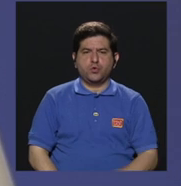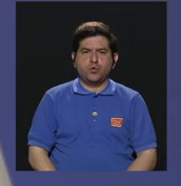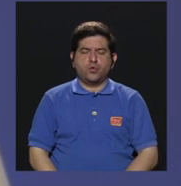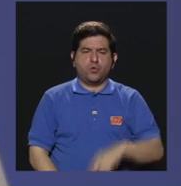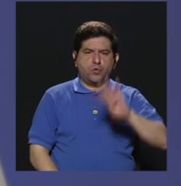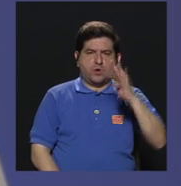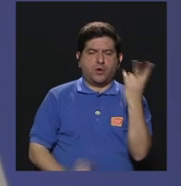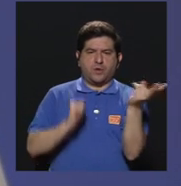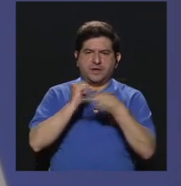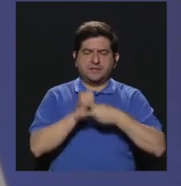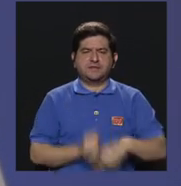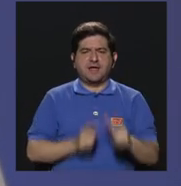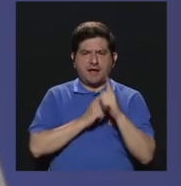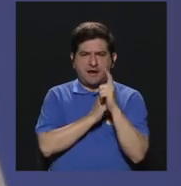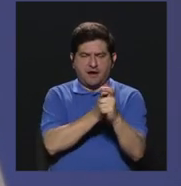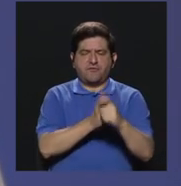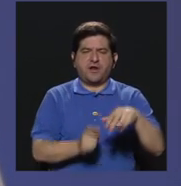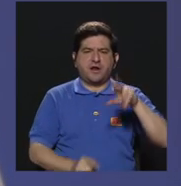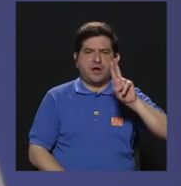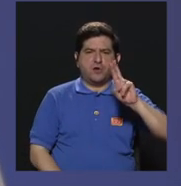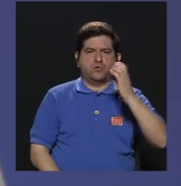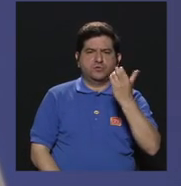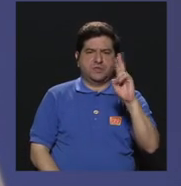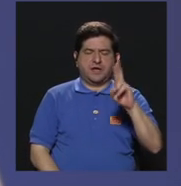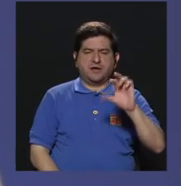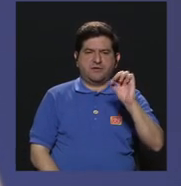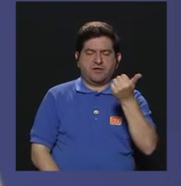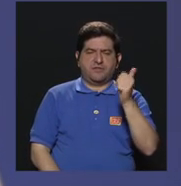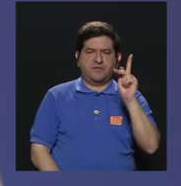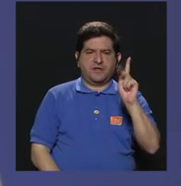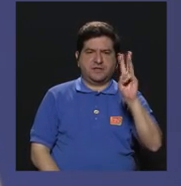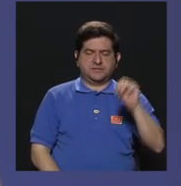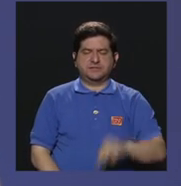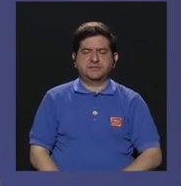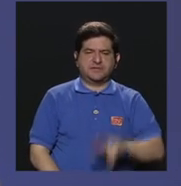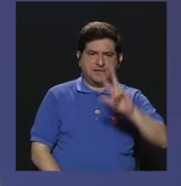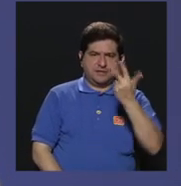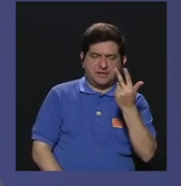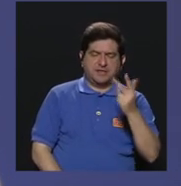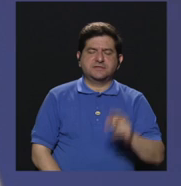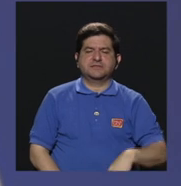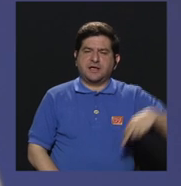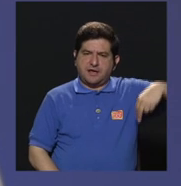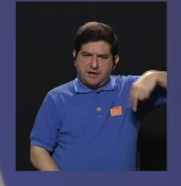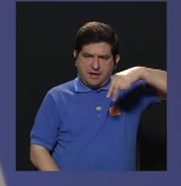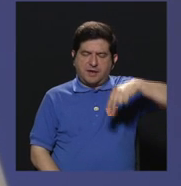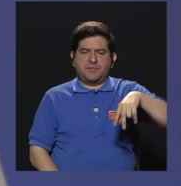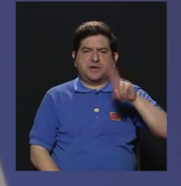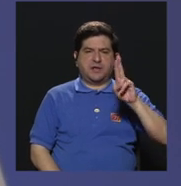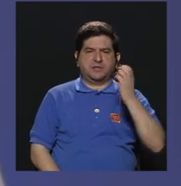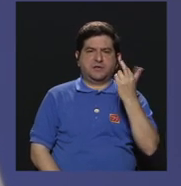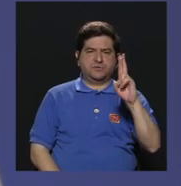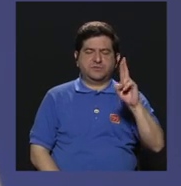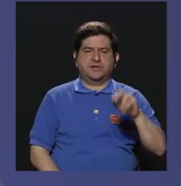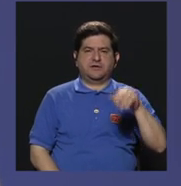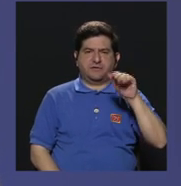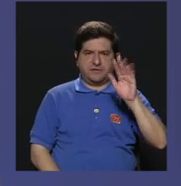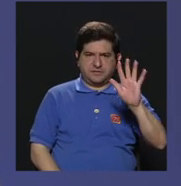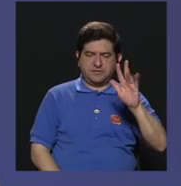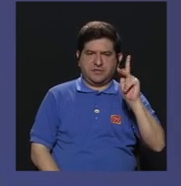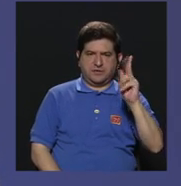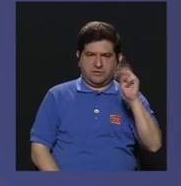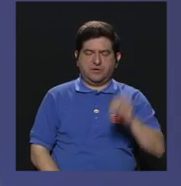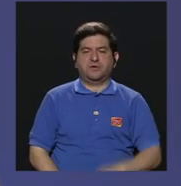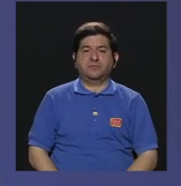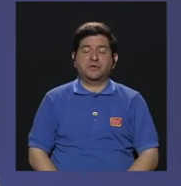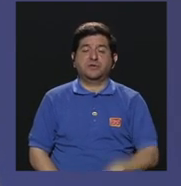la cuarta edición de la carrera UCR 10 kilómetros y la tercera caminata UCR 5 kilómetros. El lunes se realizó el homenaje a